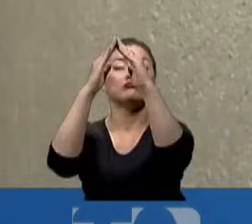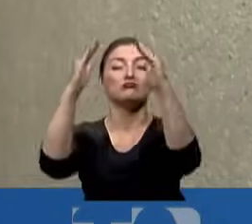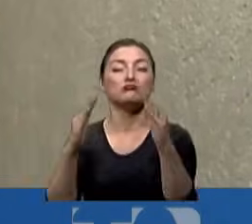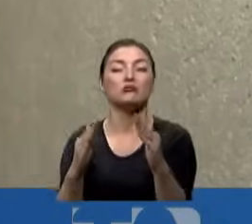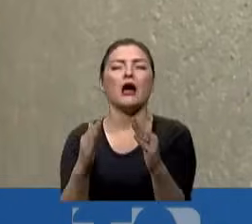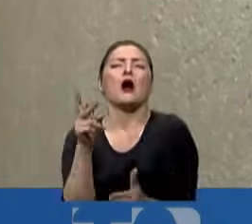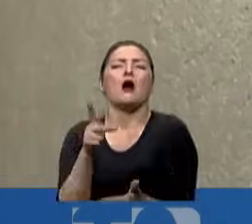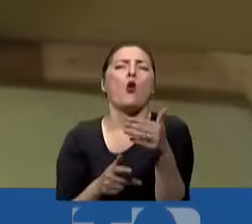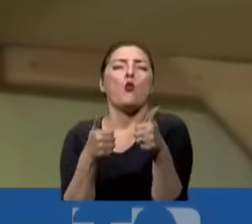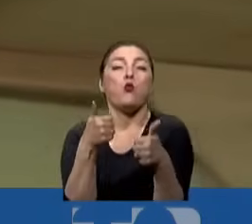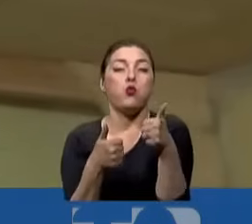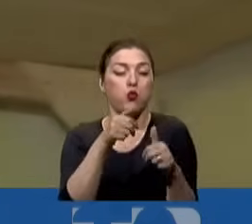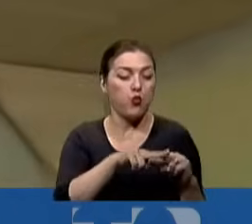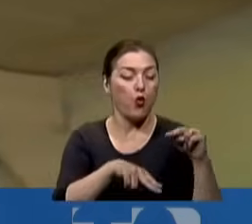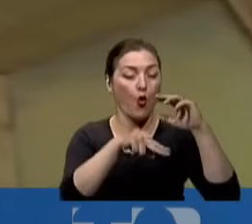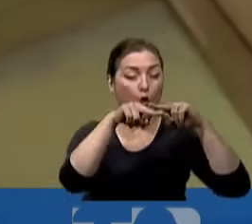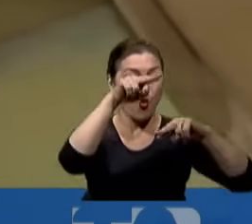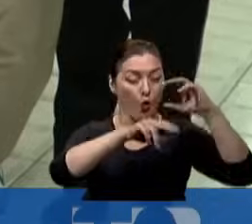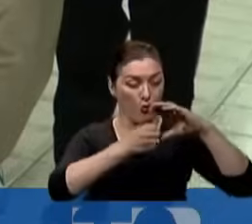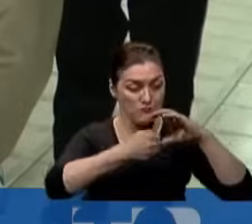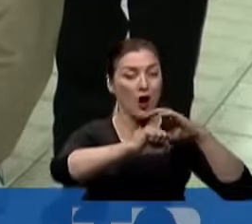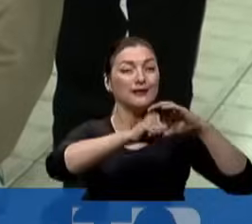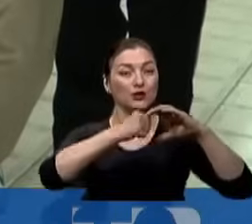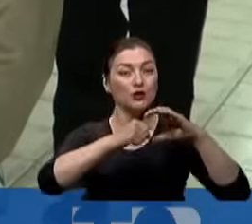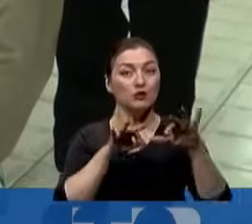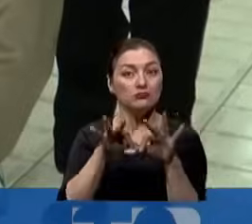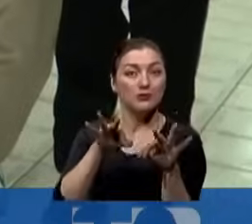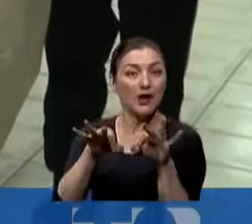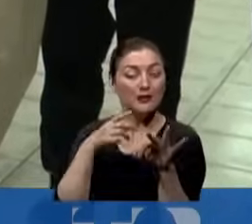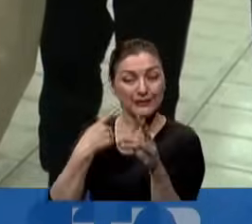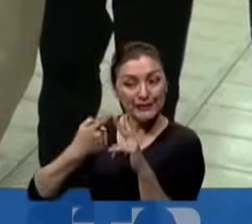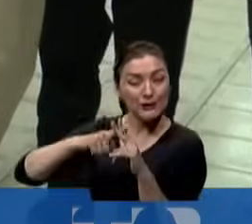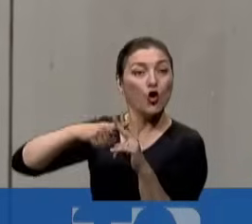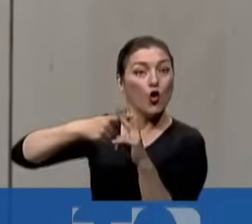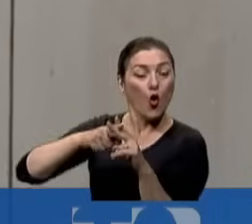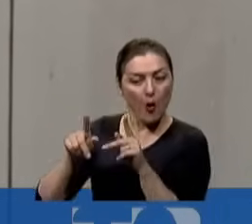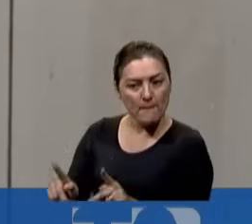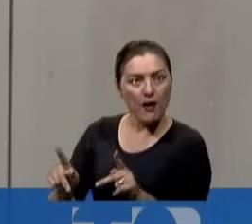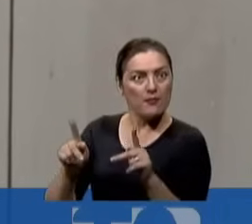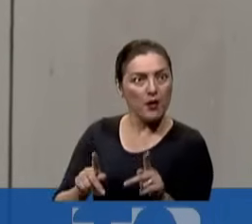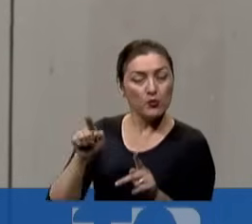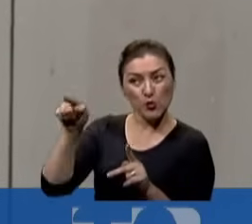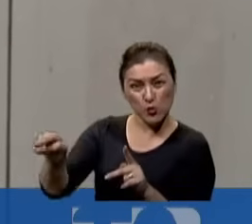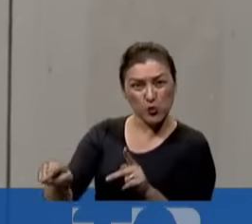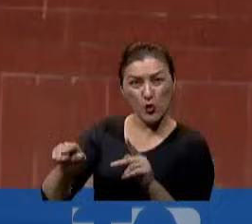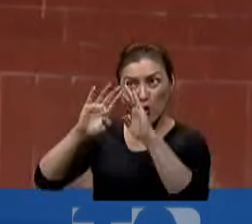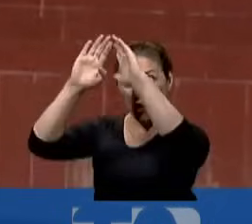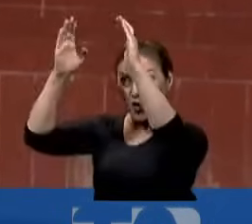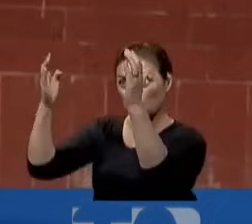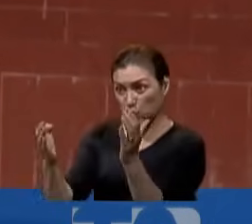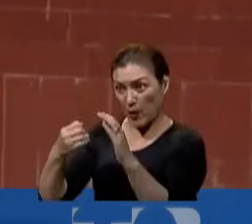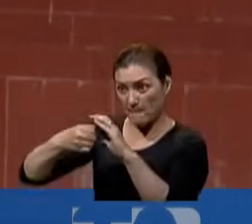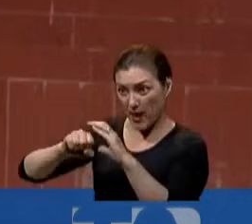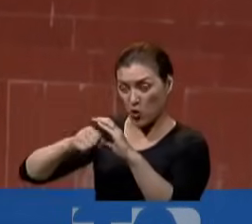a la construcción del metro de Quito en la zona. Explican que desde que se inició con los preparativos para realizar los túneles,